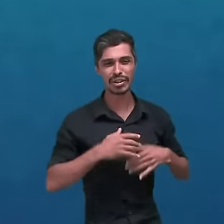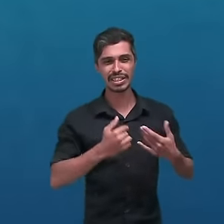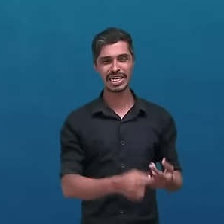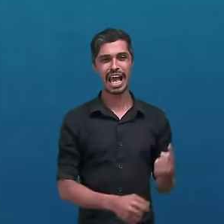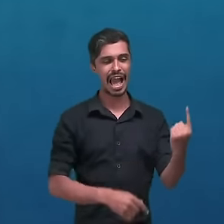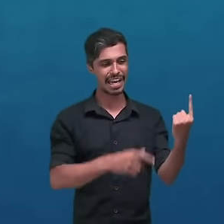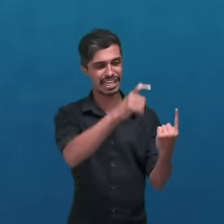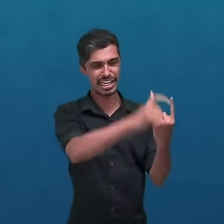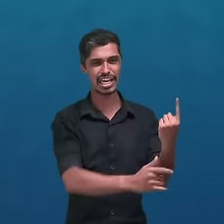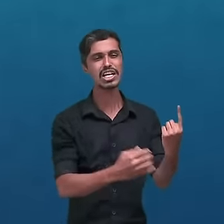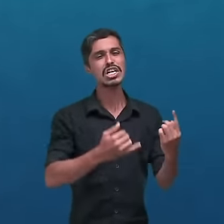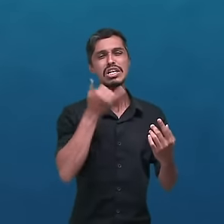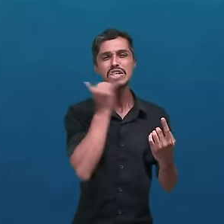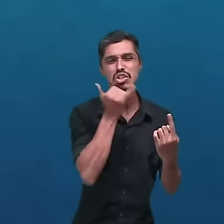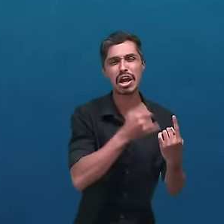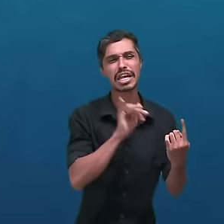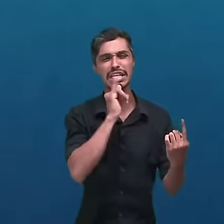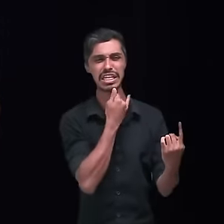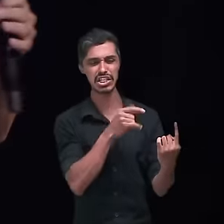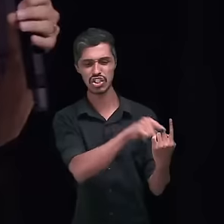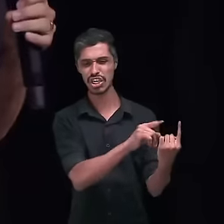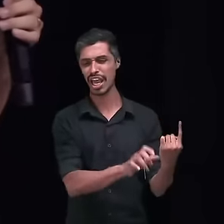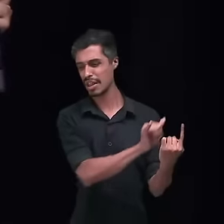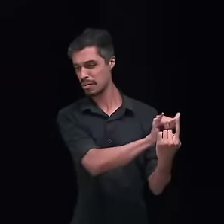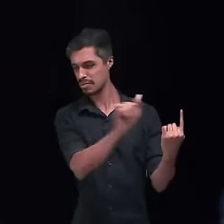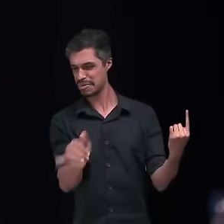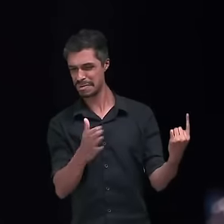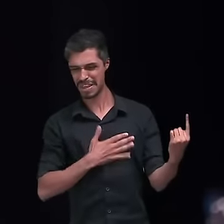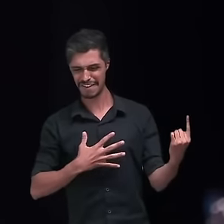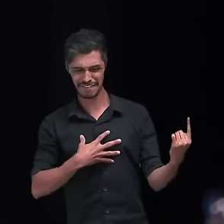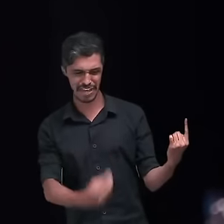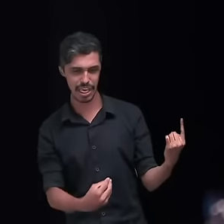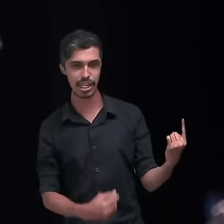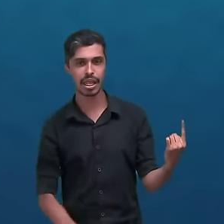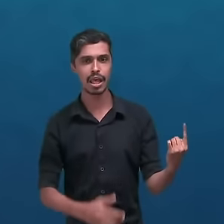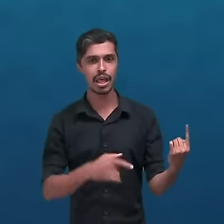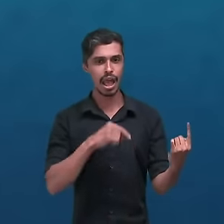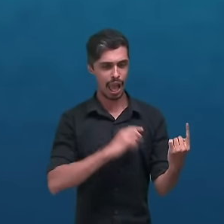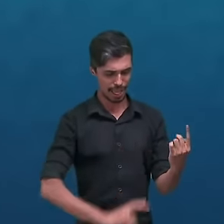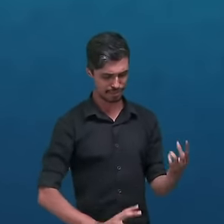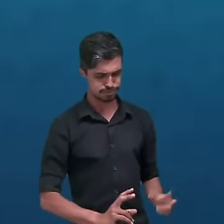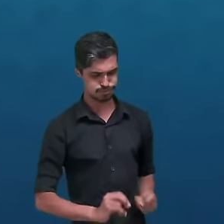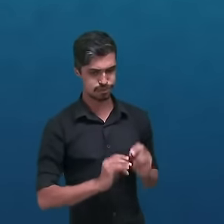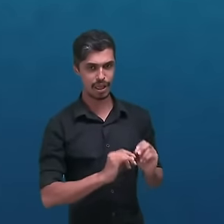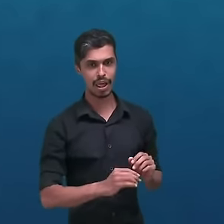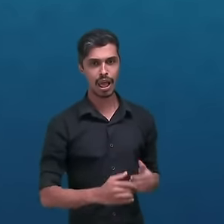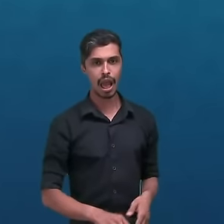una historia triste. Y cuando yo estaba hablando la historia triste, el Señor me tiró de la sala.